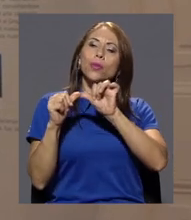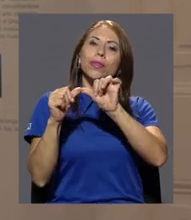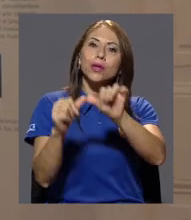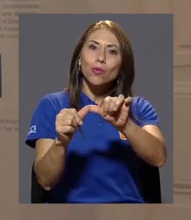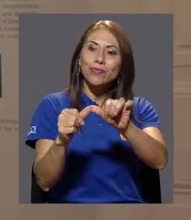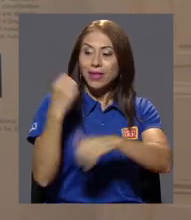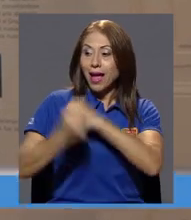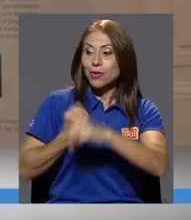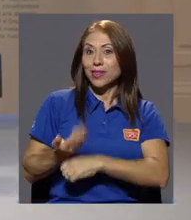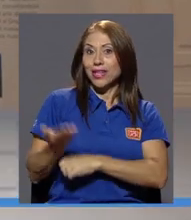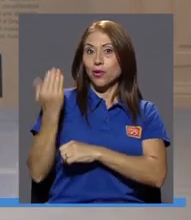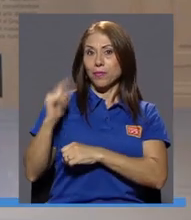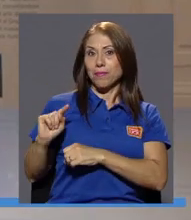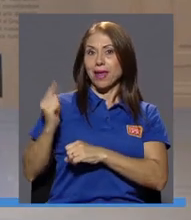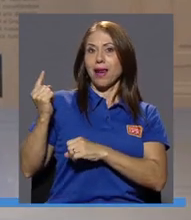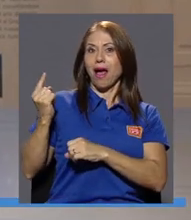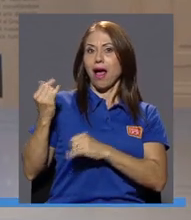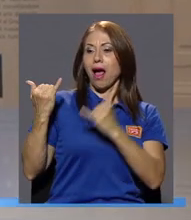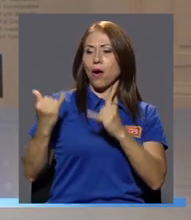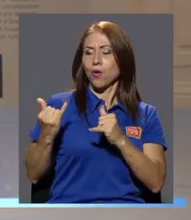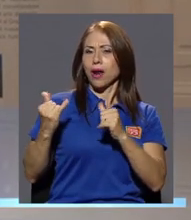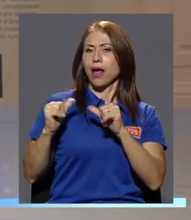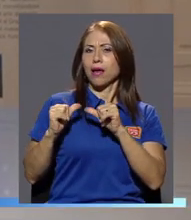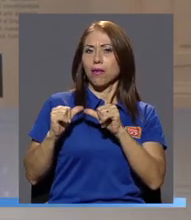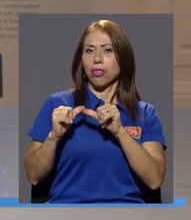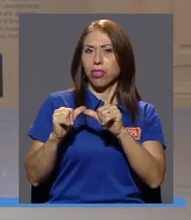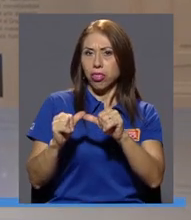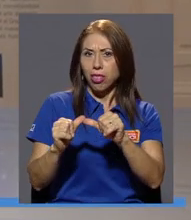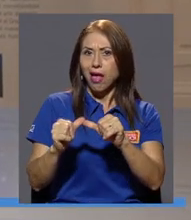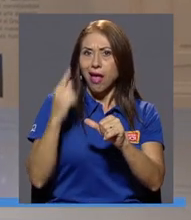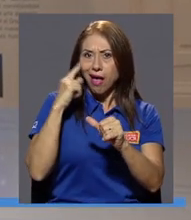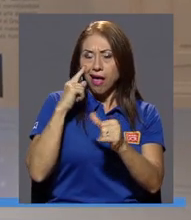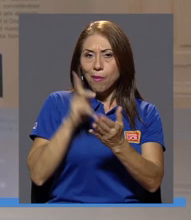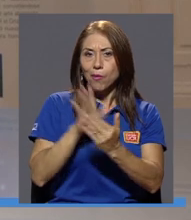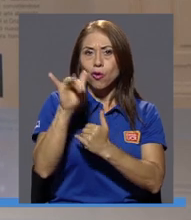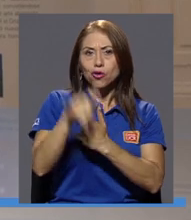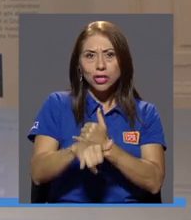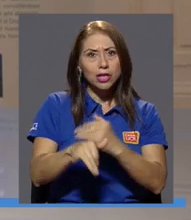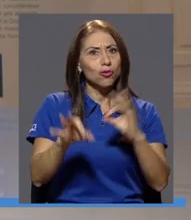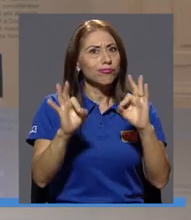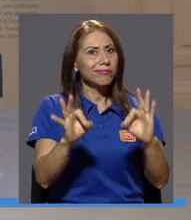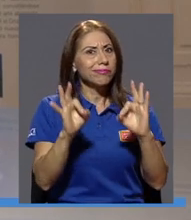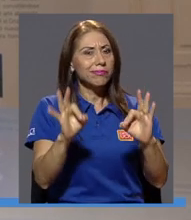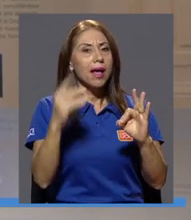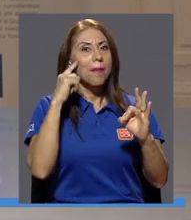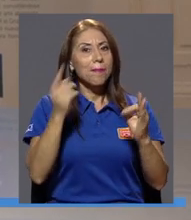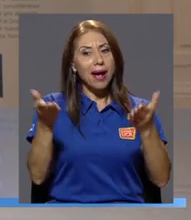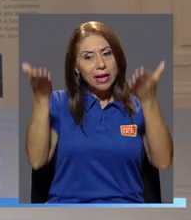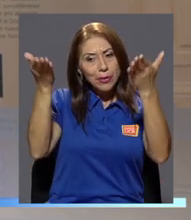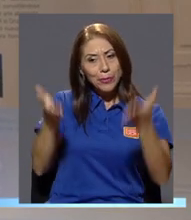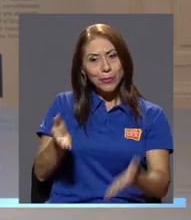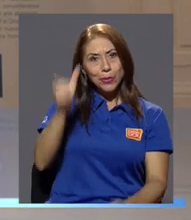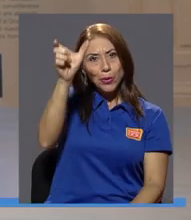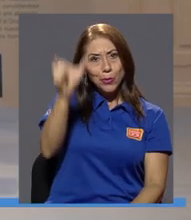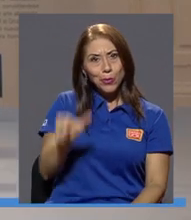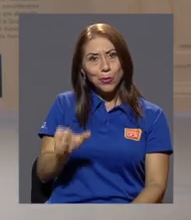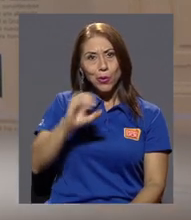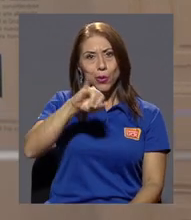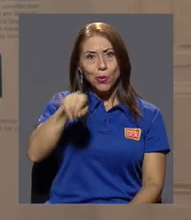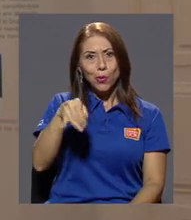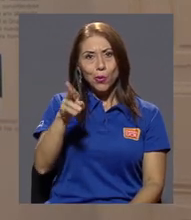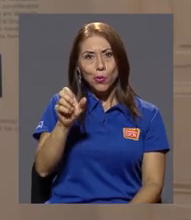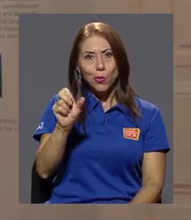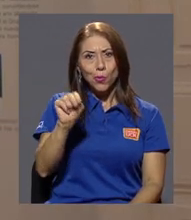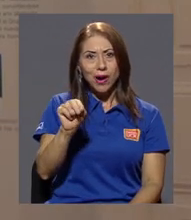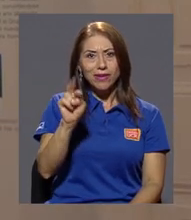año anterior realizamos la primera y entonces vimos que era como el proyecto ideal para presentar la figura de Juan Rafael Mora